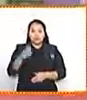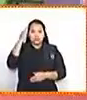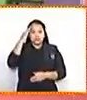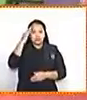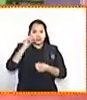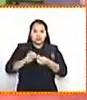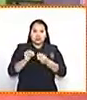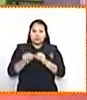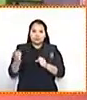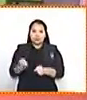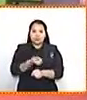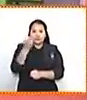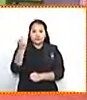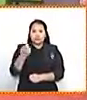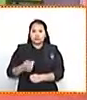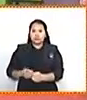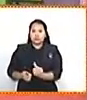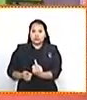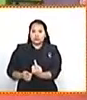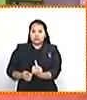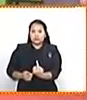primer dígito favorecido.